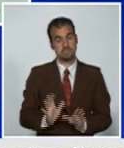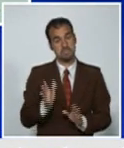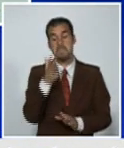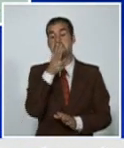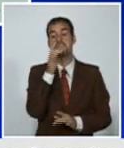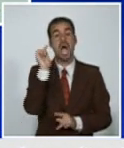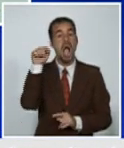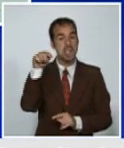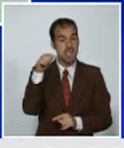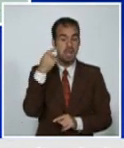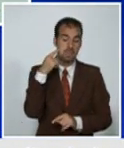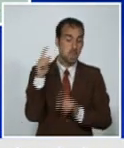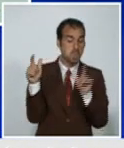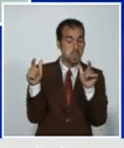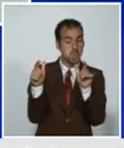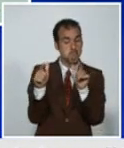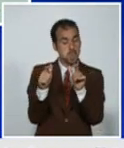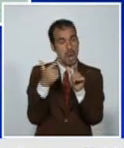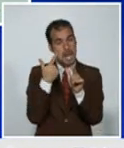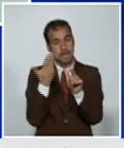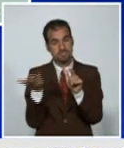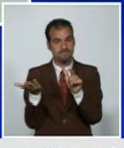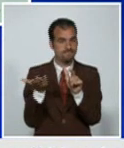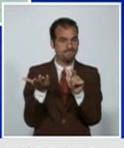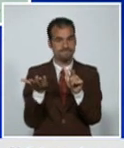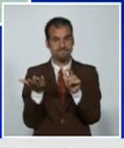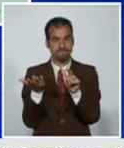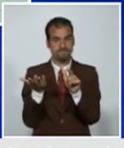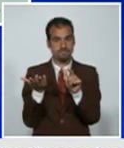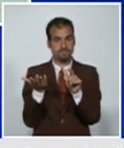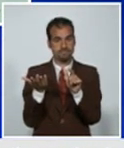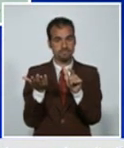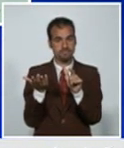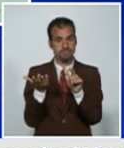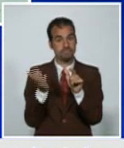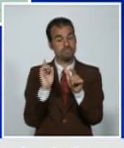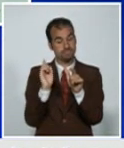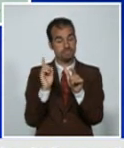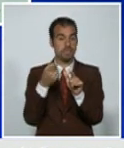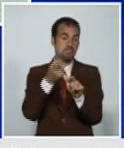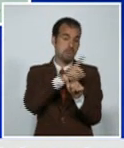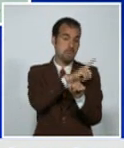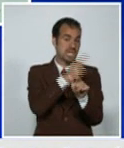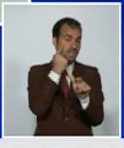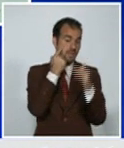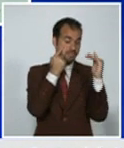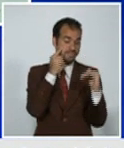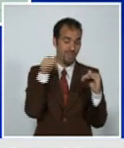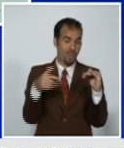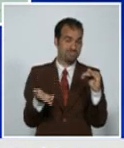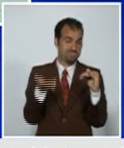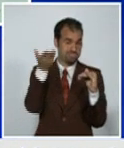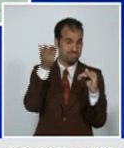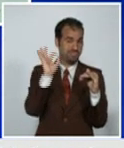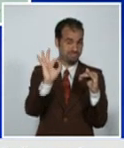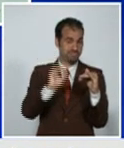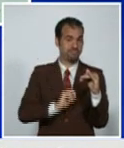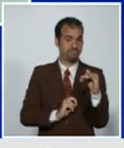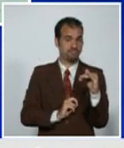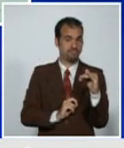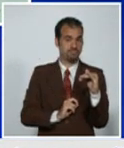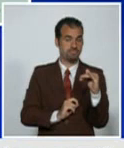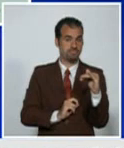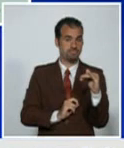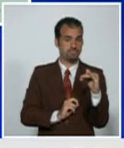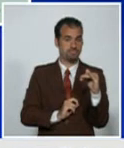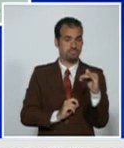disminuyendo, pero de todas formas ayer estamos hablando de 15 casos más que el día anterior. Y las cifras más altas de